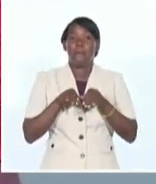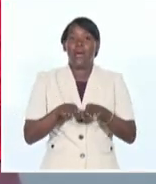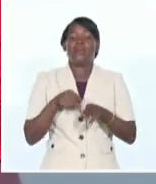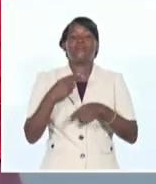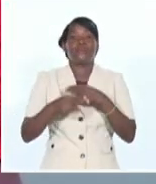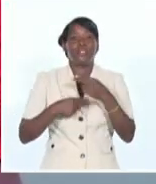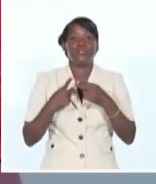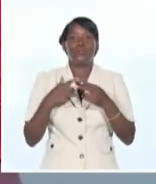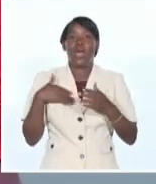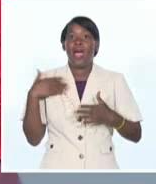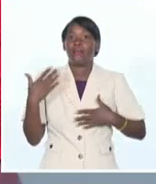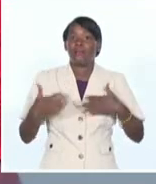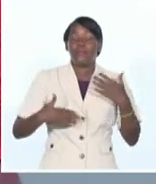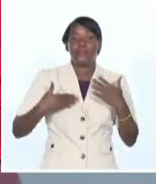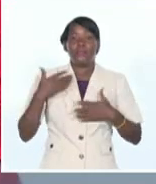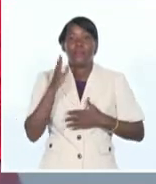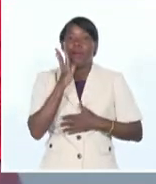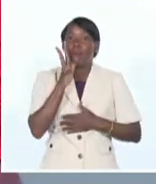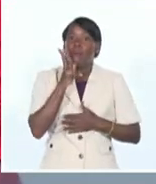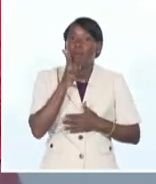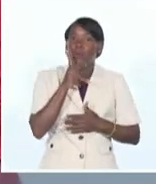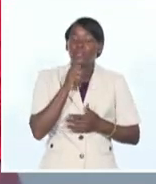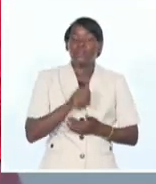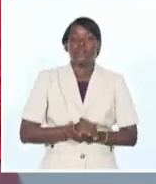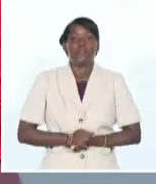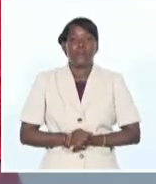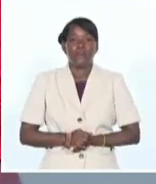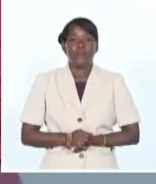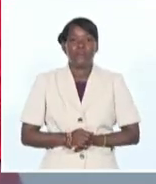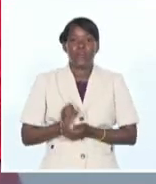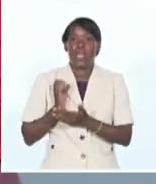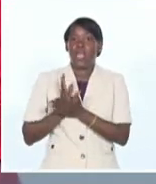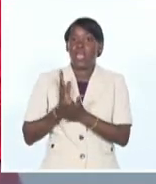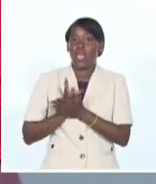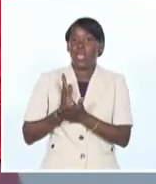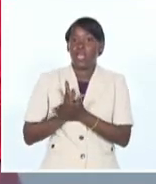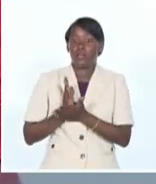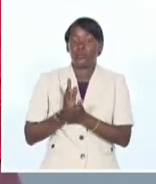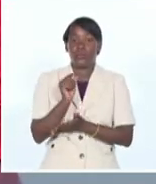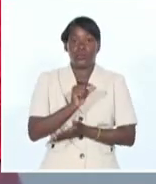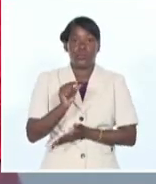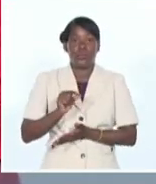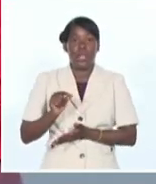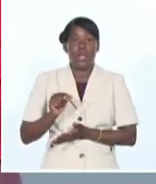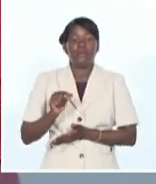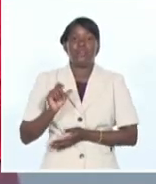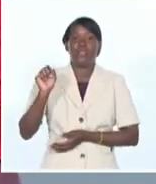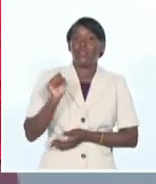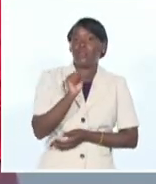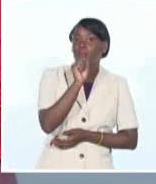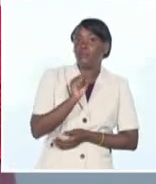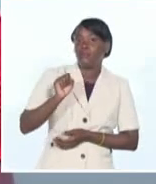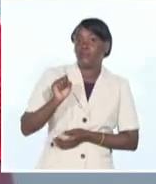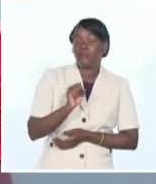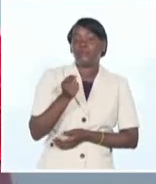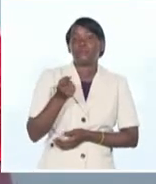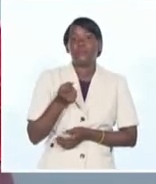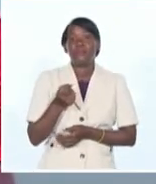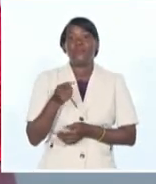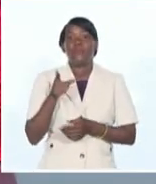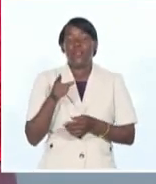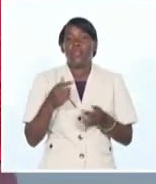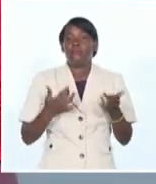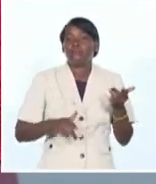actividad espontánea y maravillosa. Nuestros estudiantes de danza, de música, de la Escuela Paulita